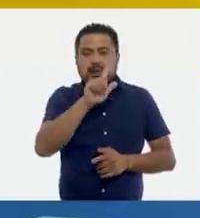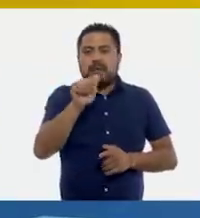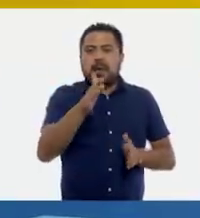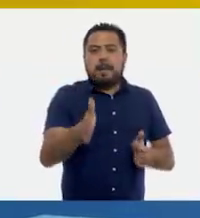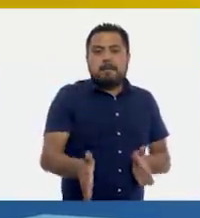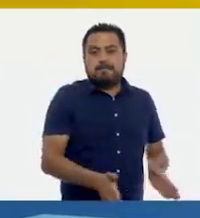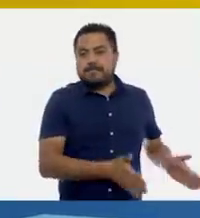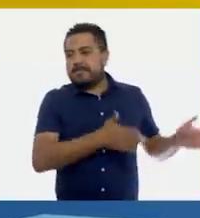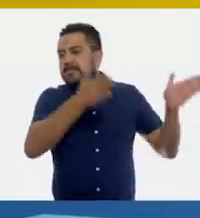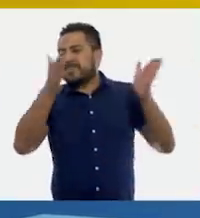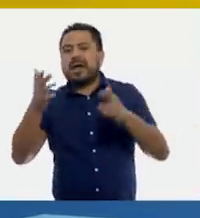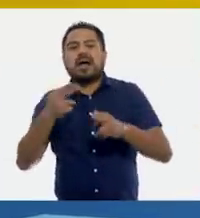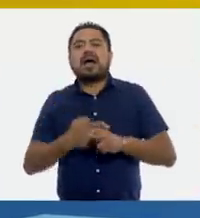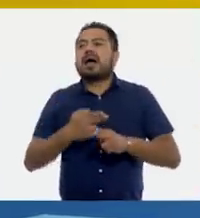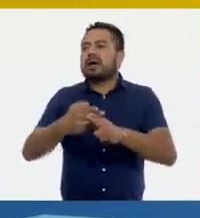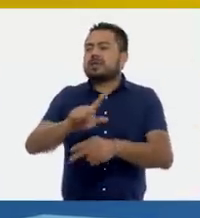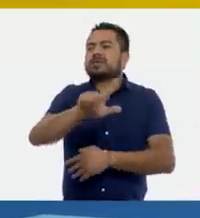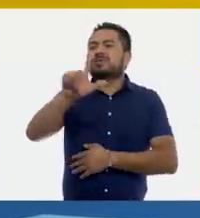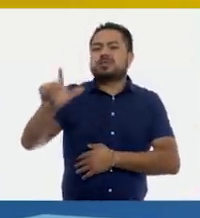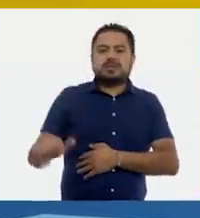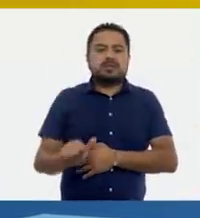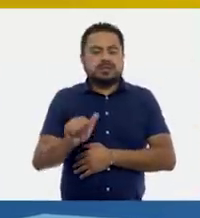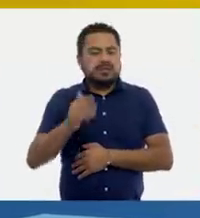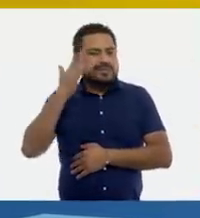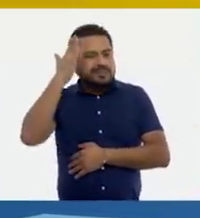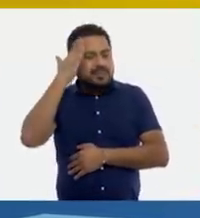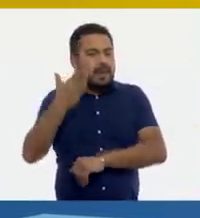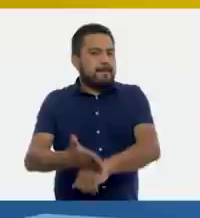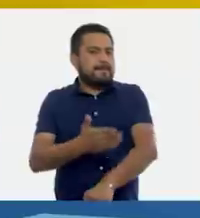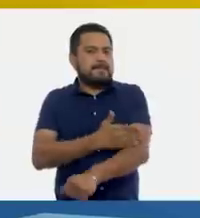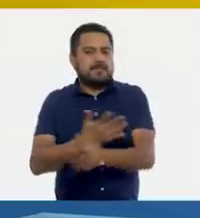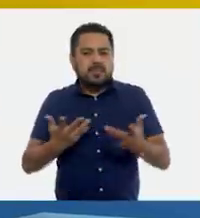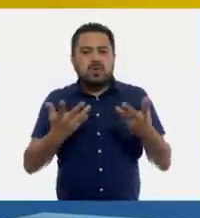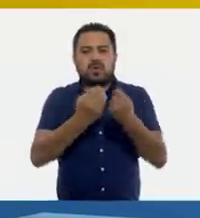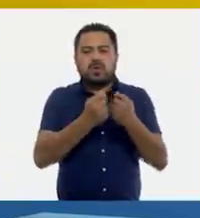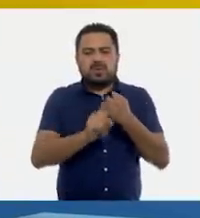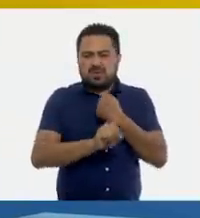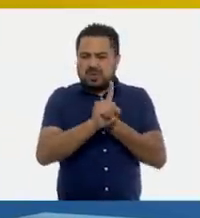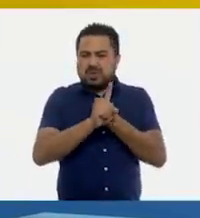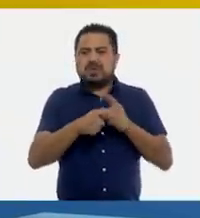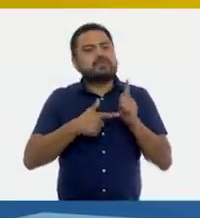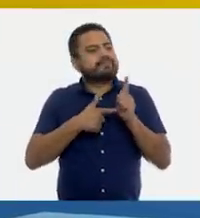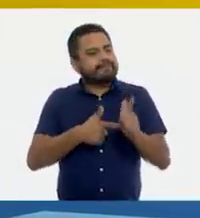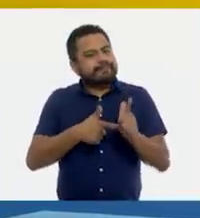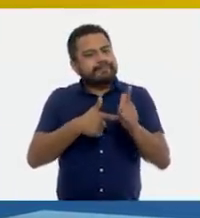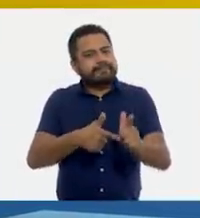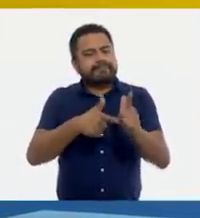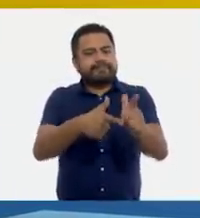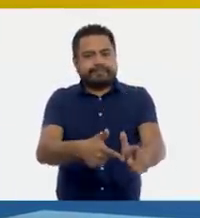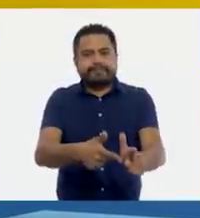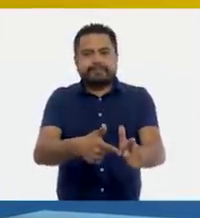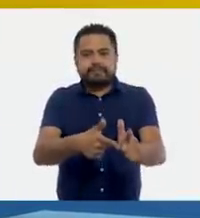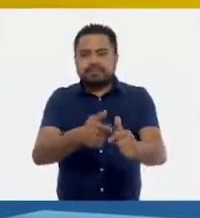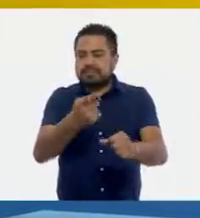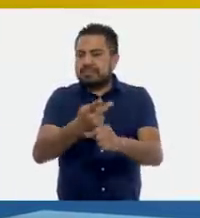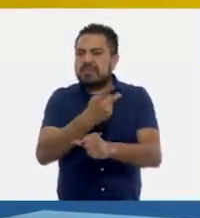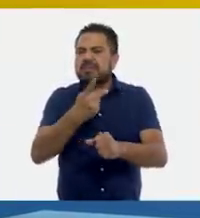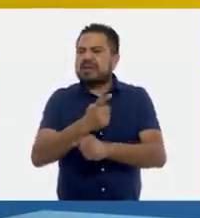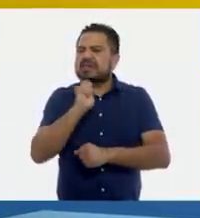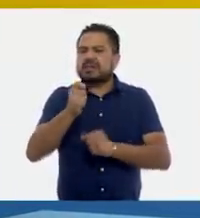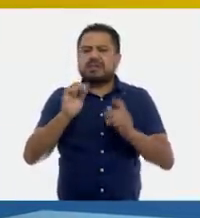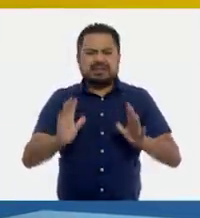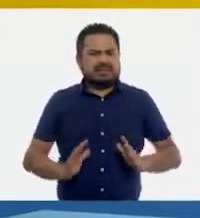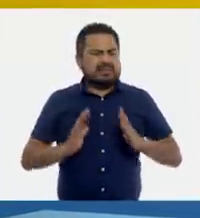prolongó incluso después del triunfo del movimiento maderista, ya que los conflictos continuaron. Pues lo que pasó es que